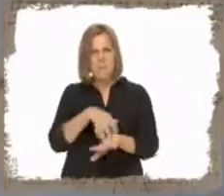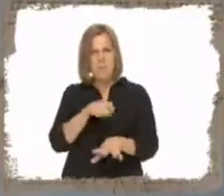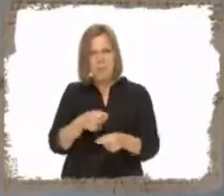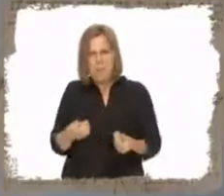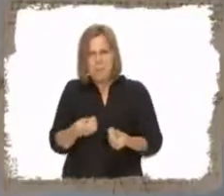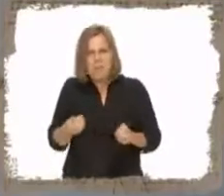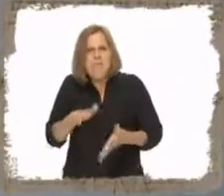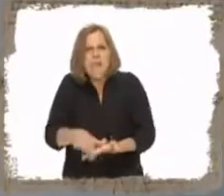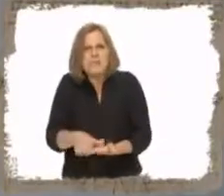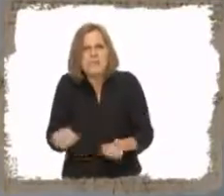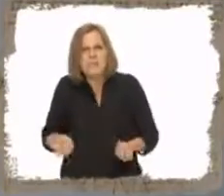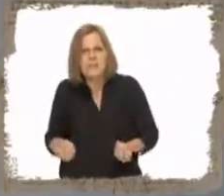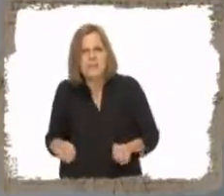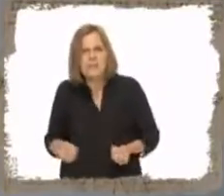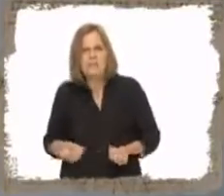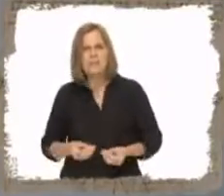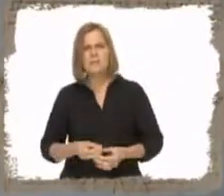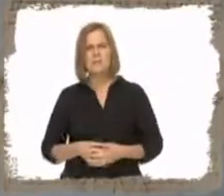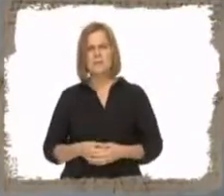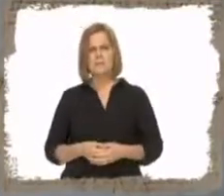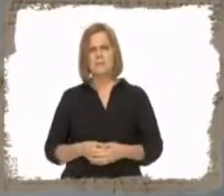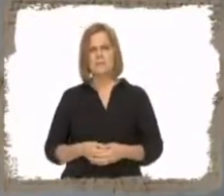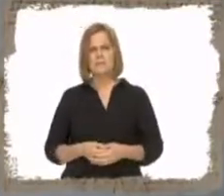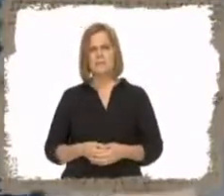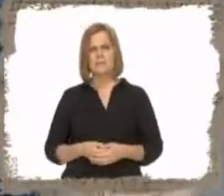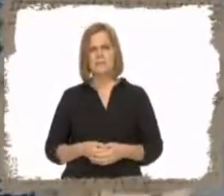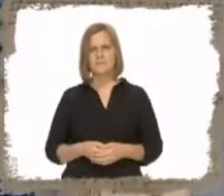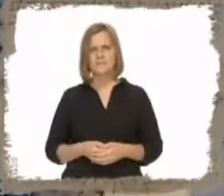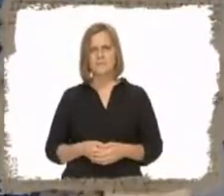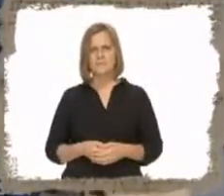¡Un zapato! ¿Qué hace acá?